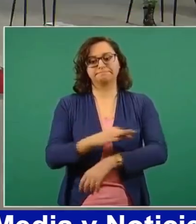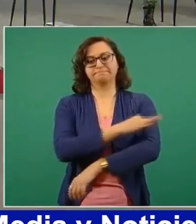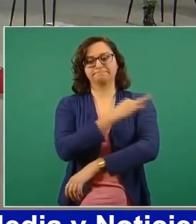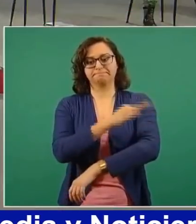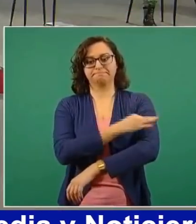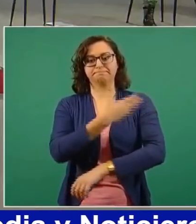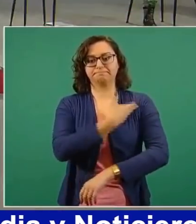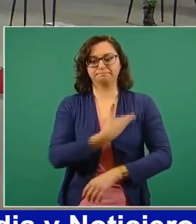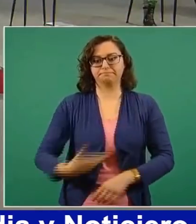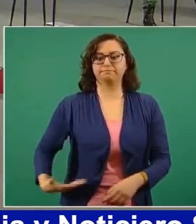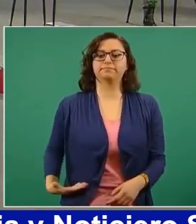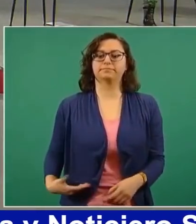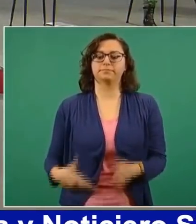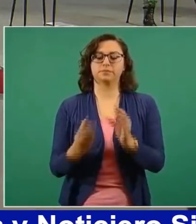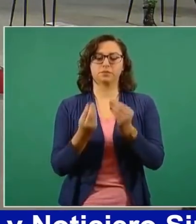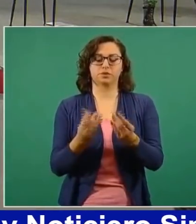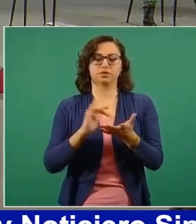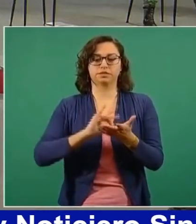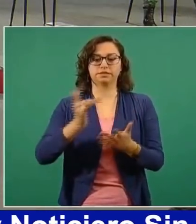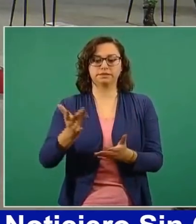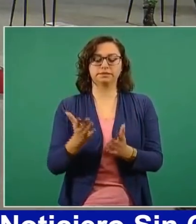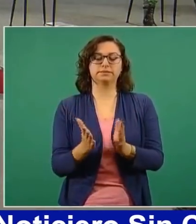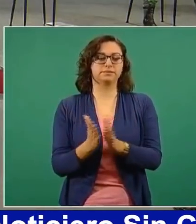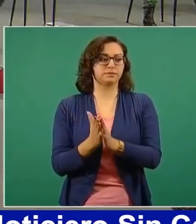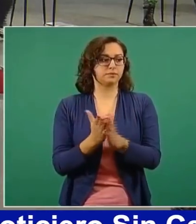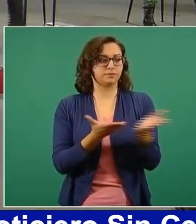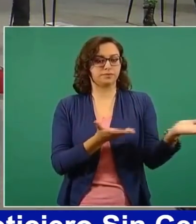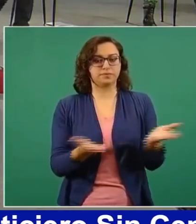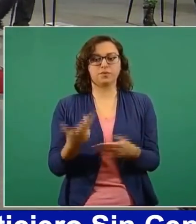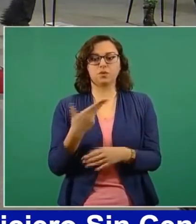Muchas gracias. Hugo, por favor.